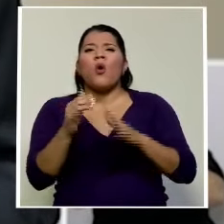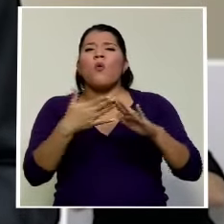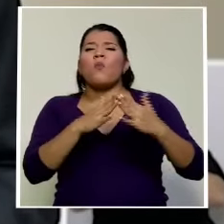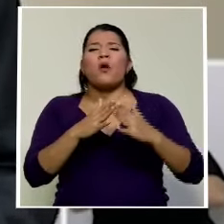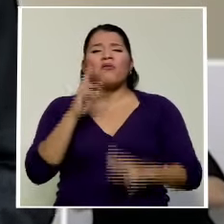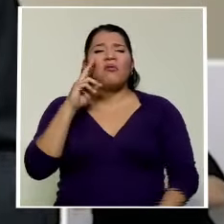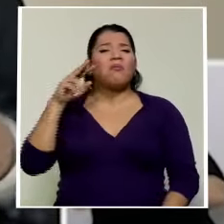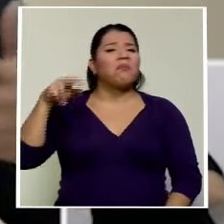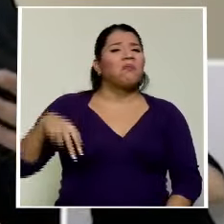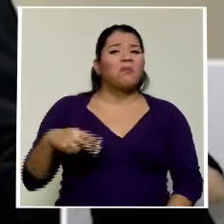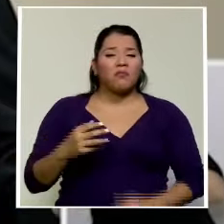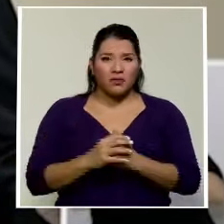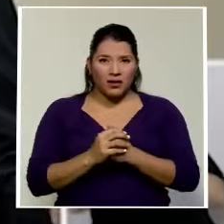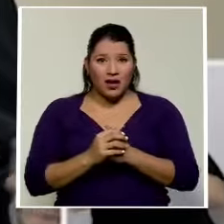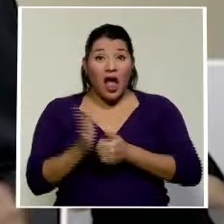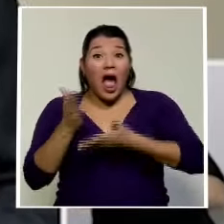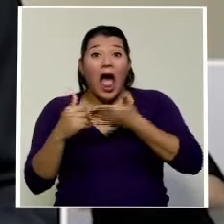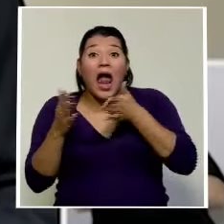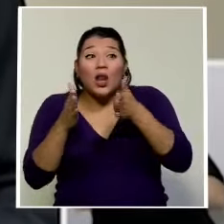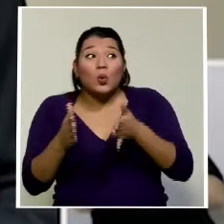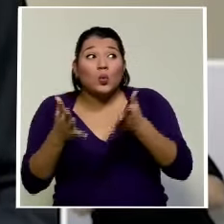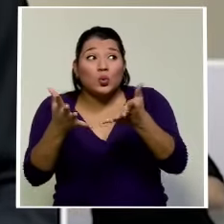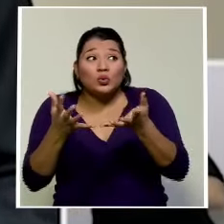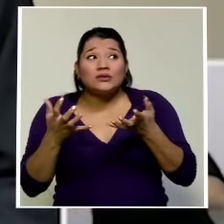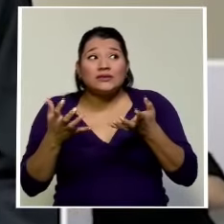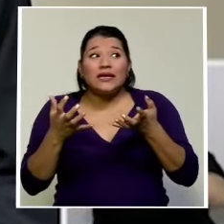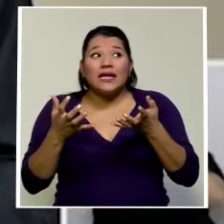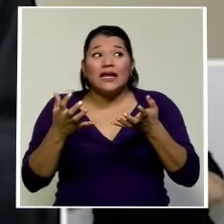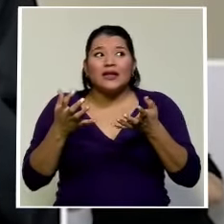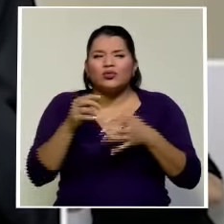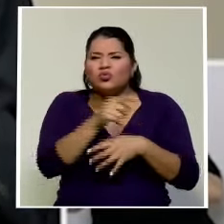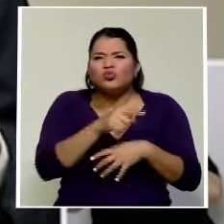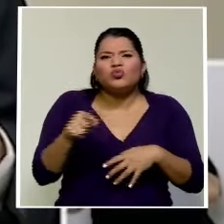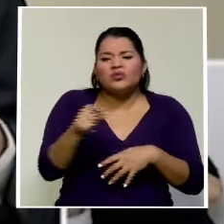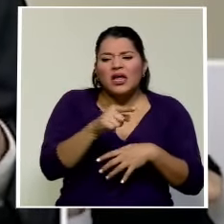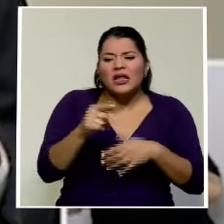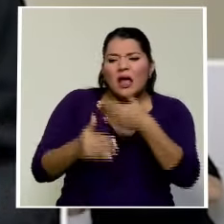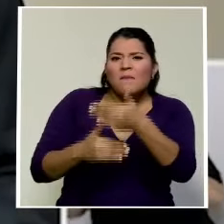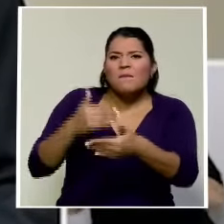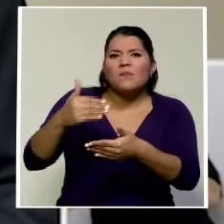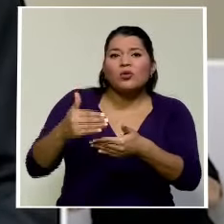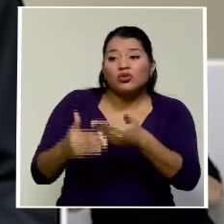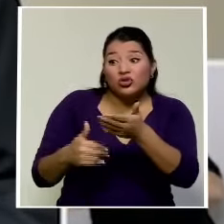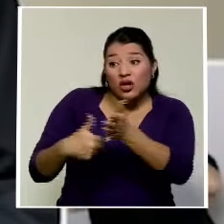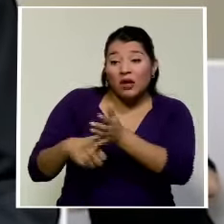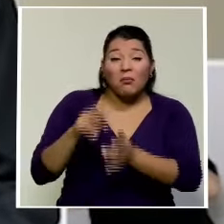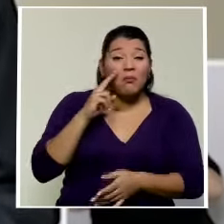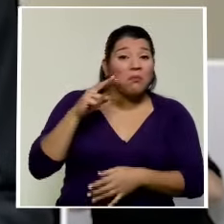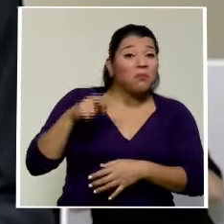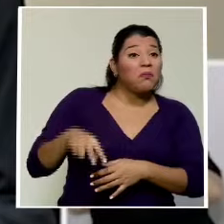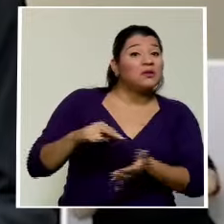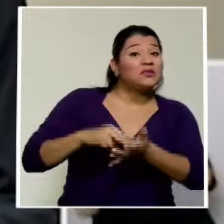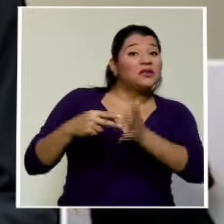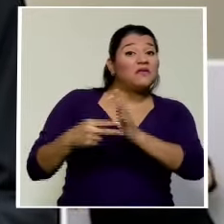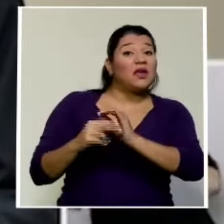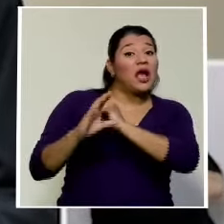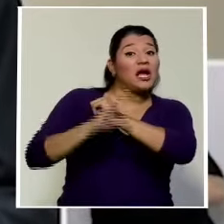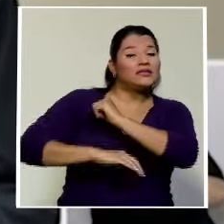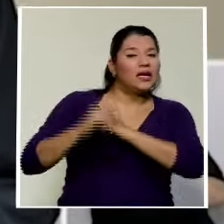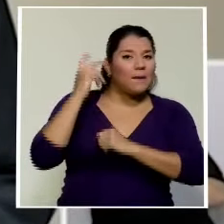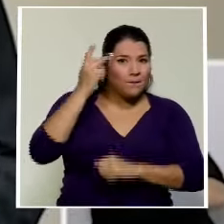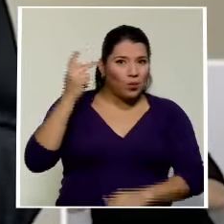que crean que dándole la espalda al proceso electoral están siendo muy críticos y que con ello castigan a los